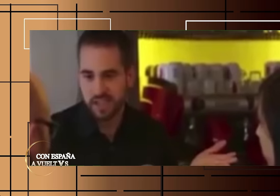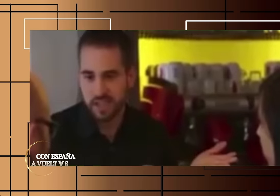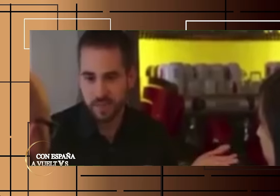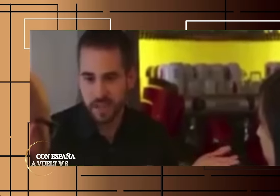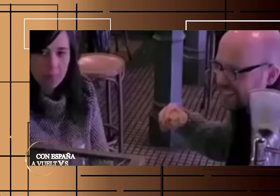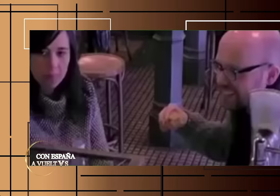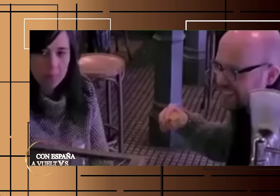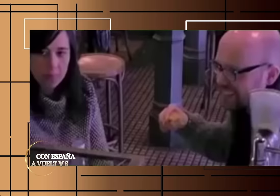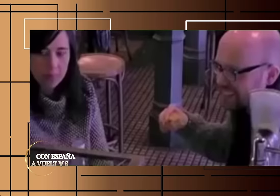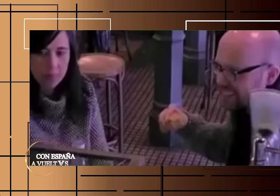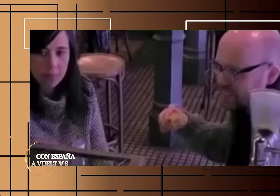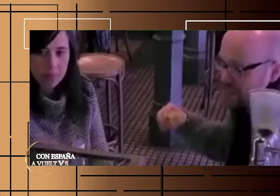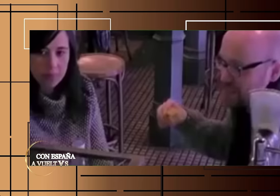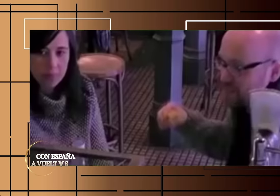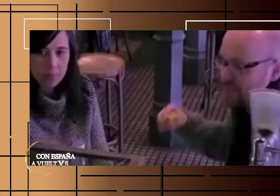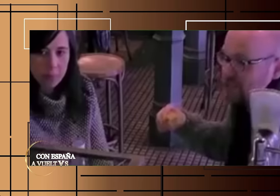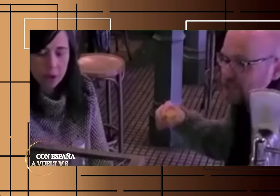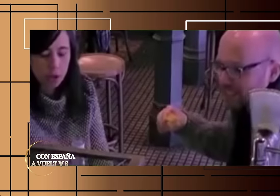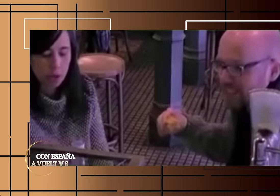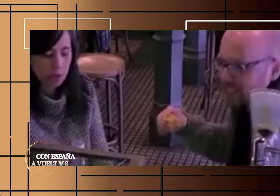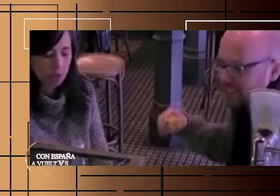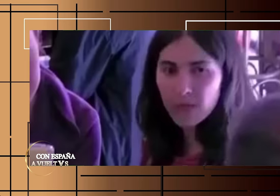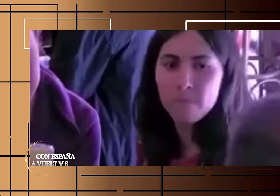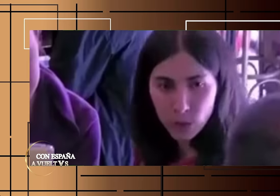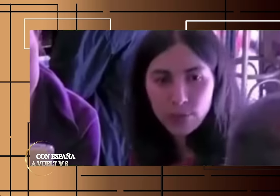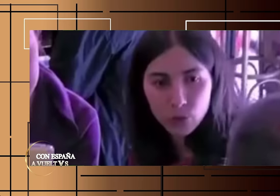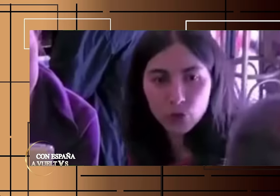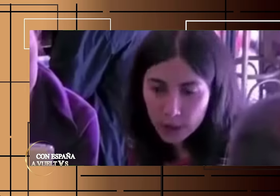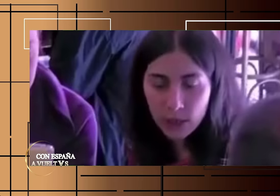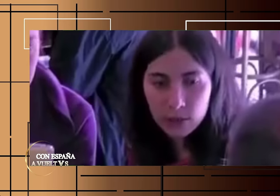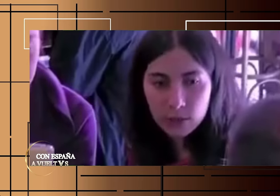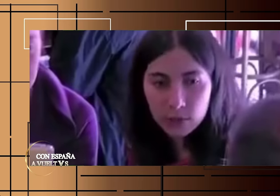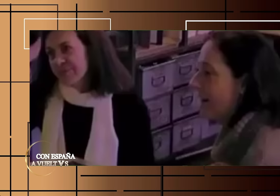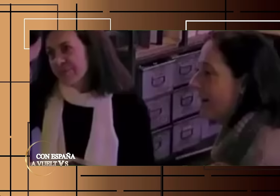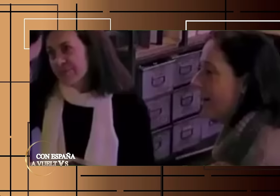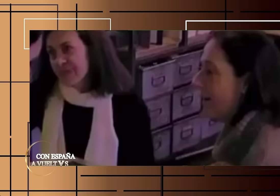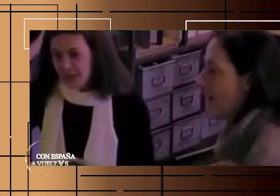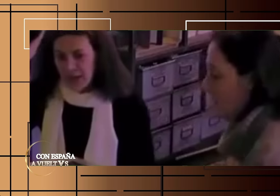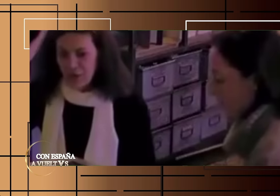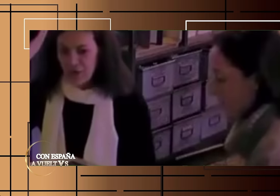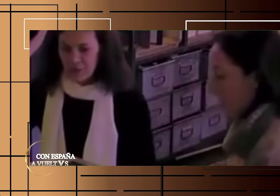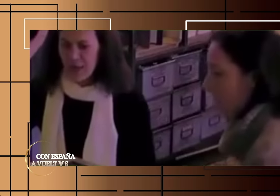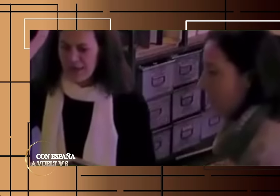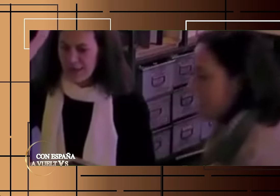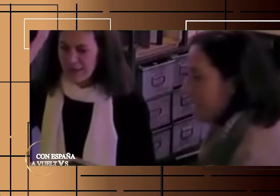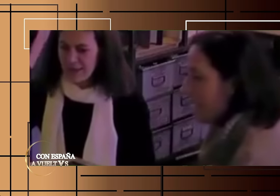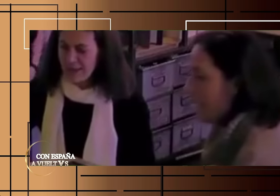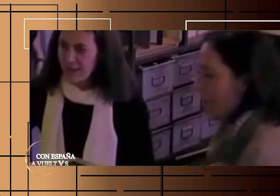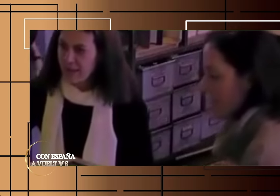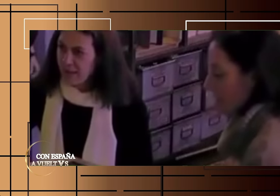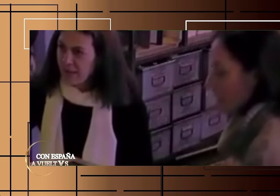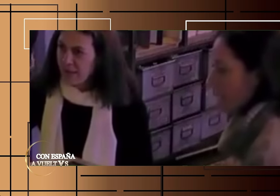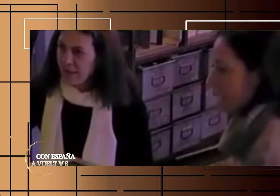Esto les indigna, les parece mal, ¿no? Esto se les parece... A mí me has jodido la tarde. No, molesta mucho, sí. Hombre, claro, que me